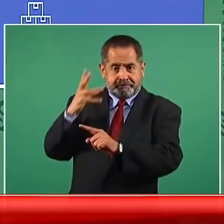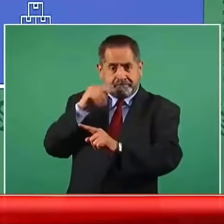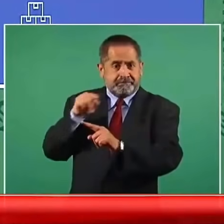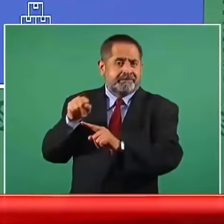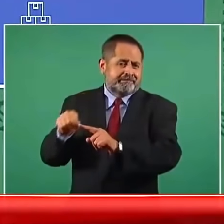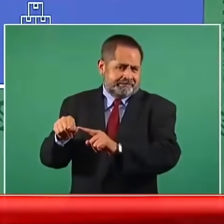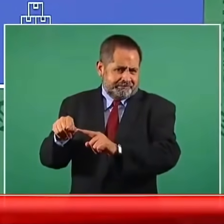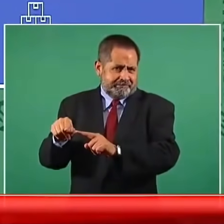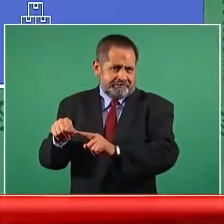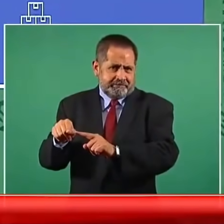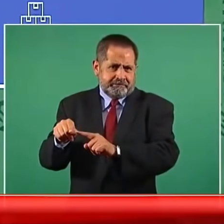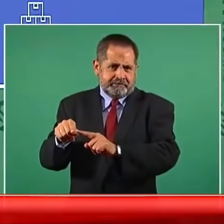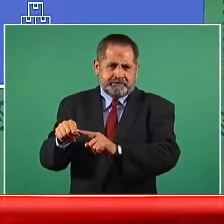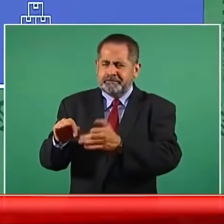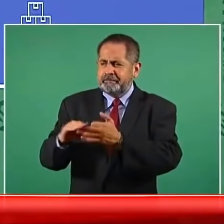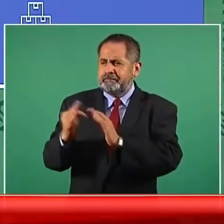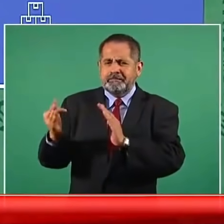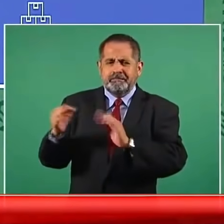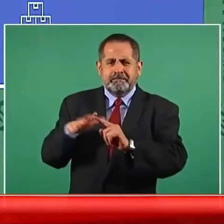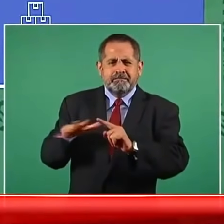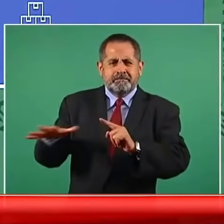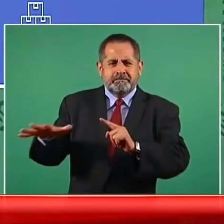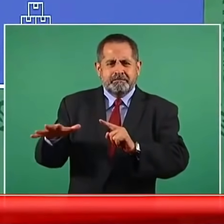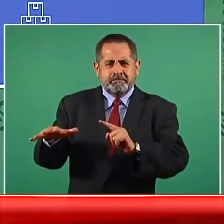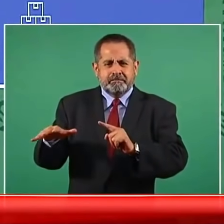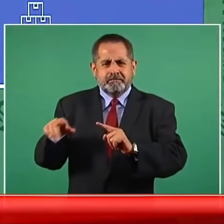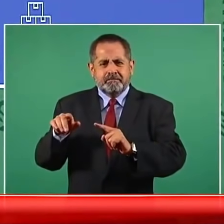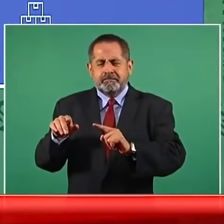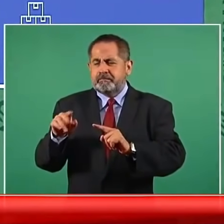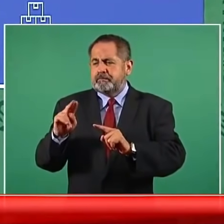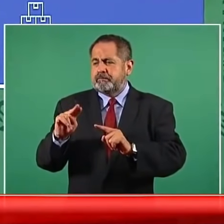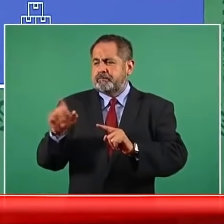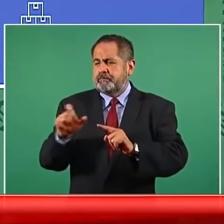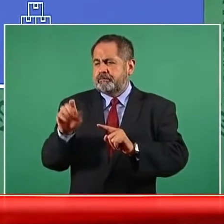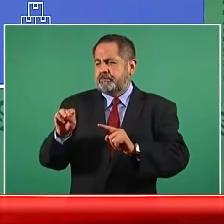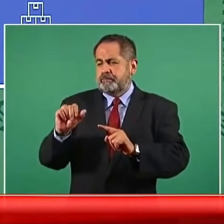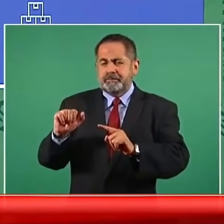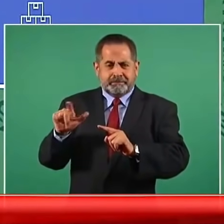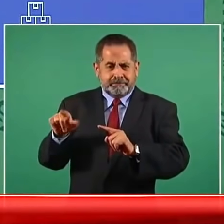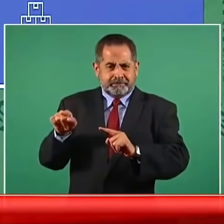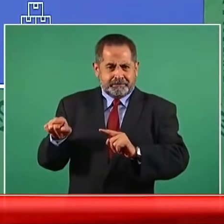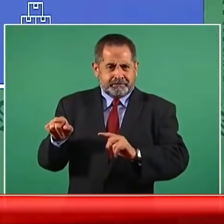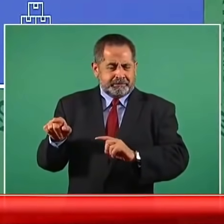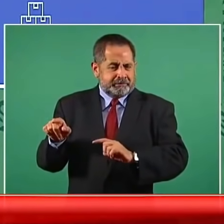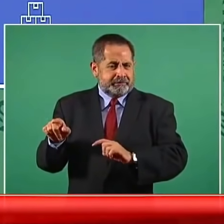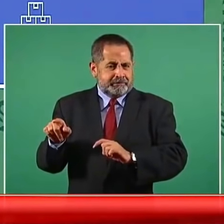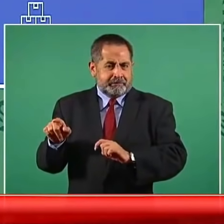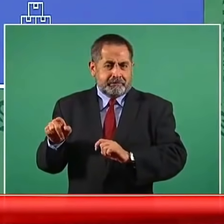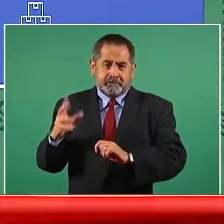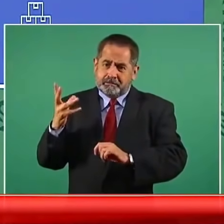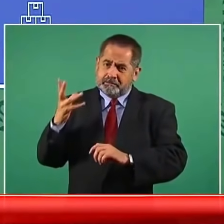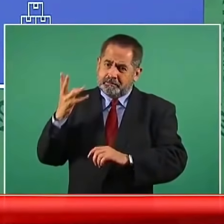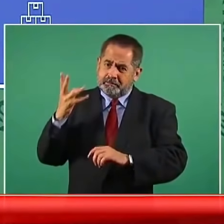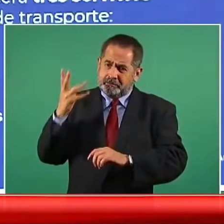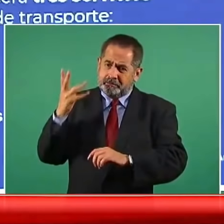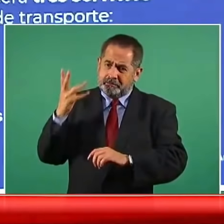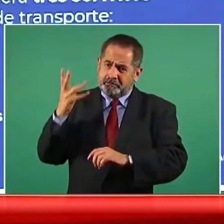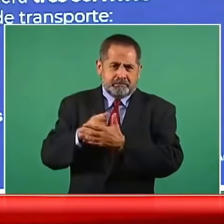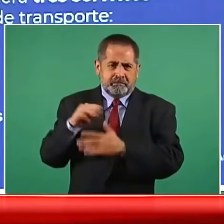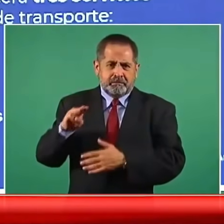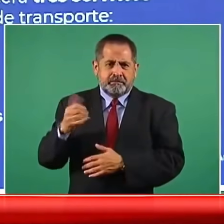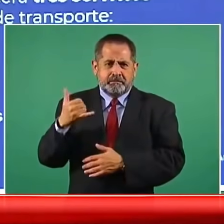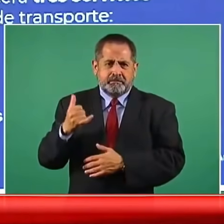está aproximadamente, aquí lo tengo en mi mano, Uxmal, que es otra gran ciudad maya.